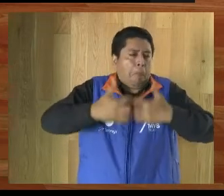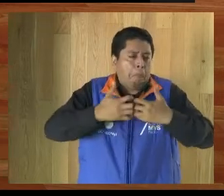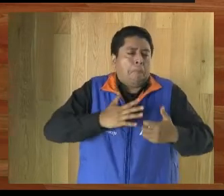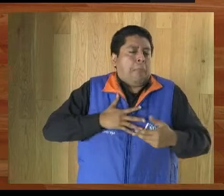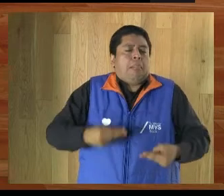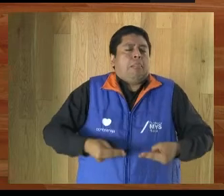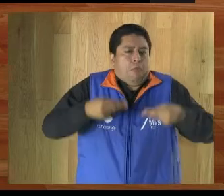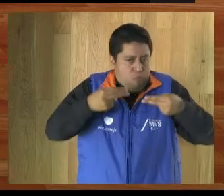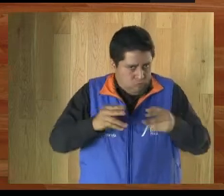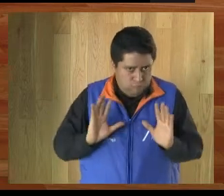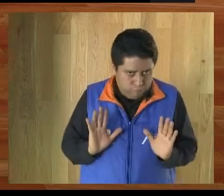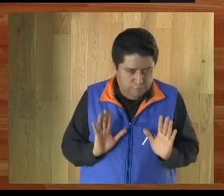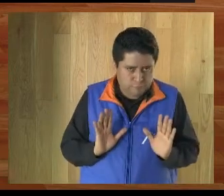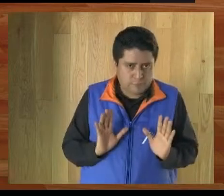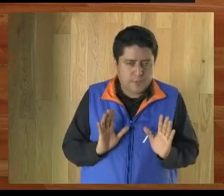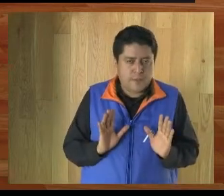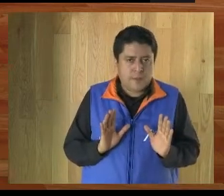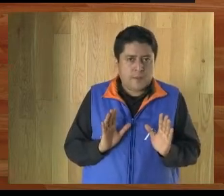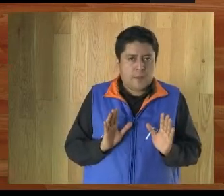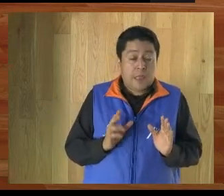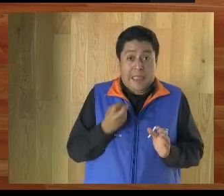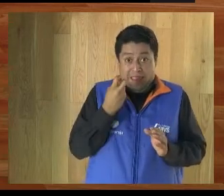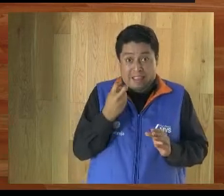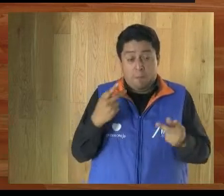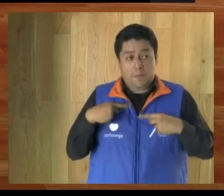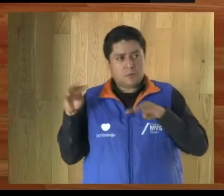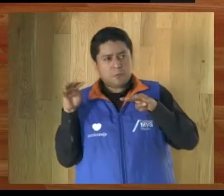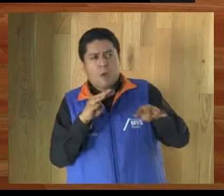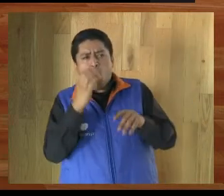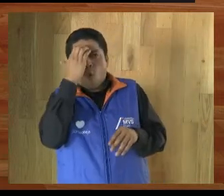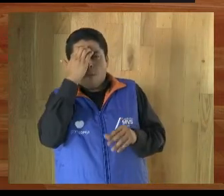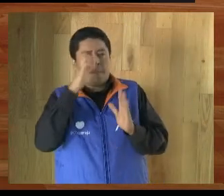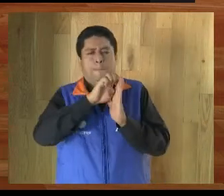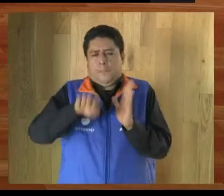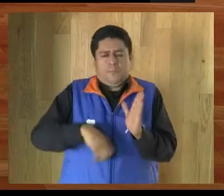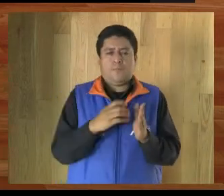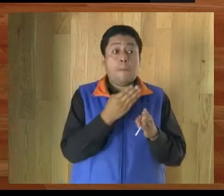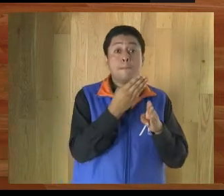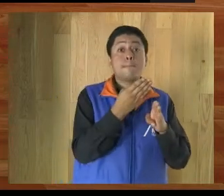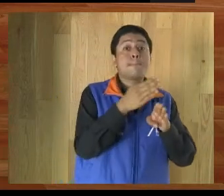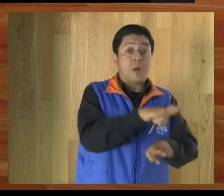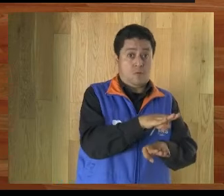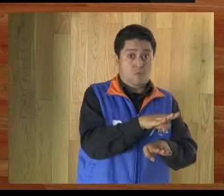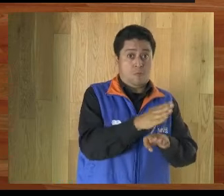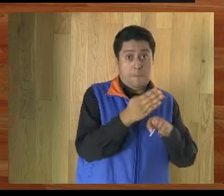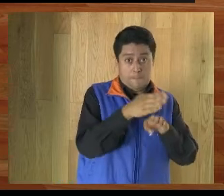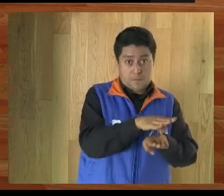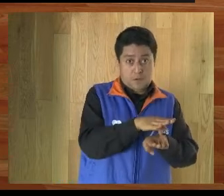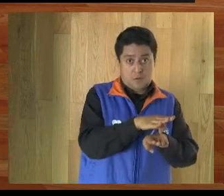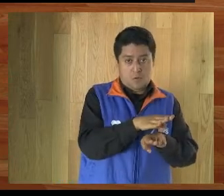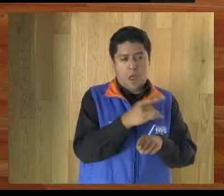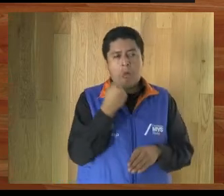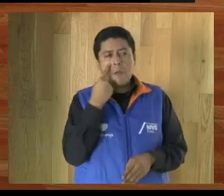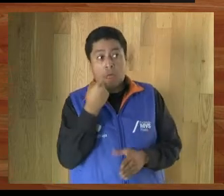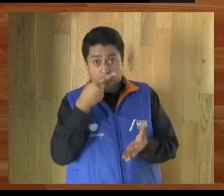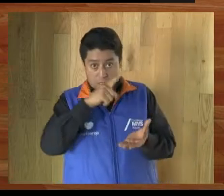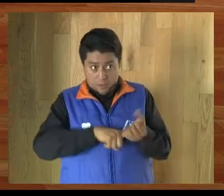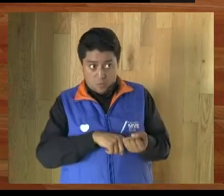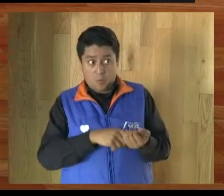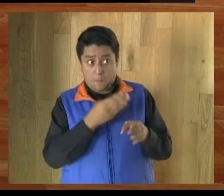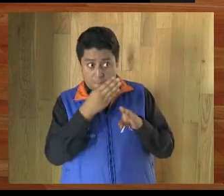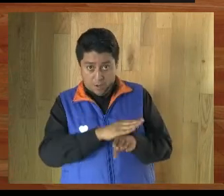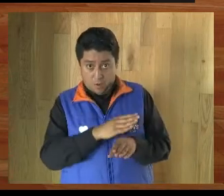te mueves, es más importante para el consumidor. Por ejemplo, en el tema bancario es crítico la parte de buen gobierno, ¿no? ¿Por